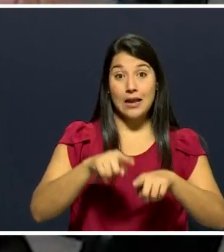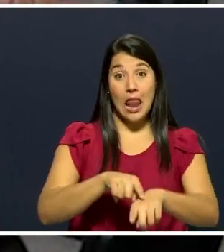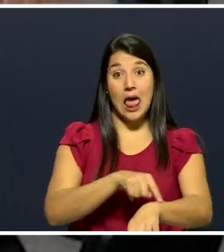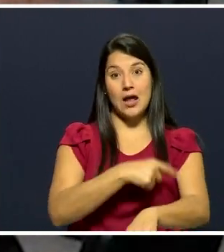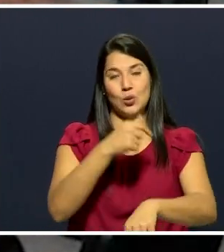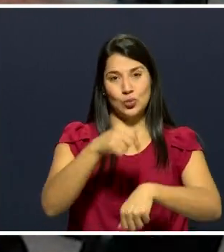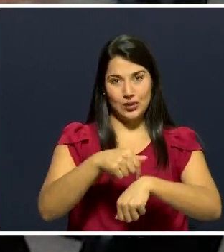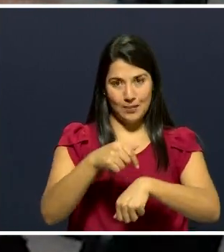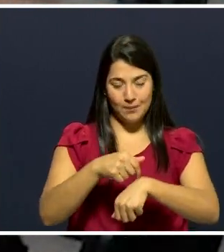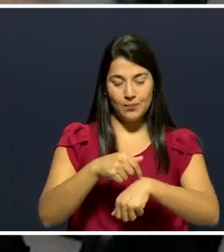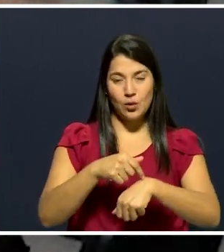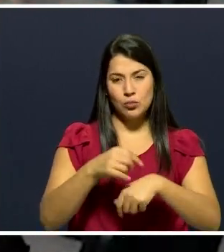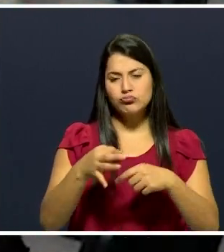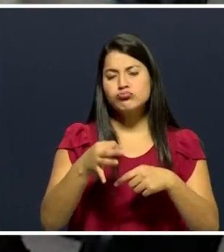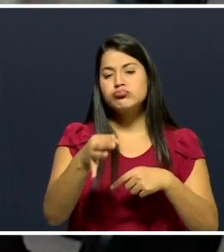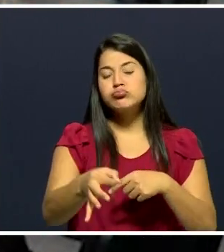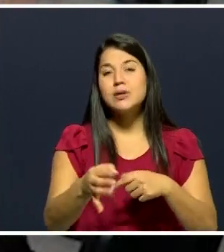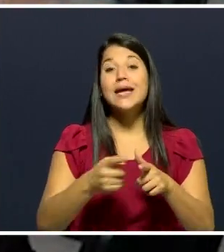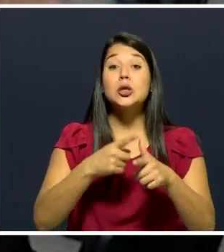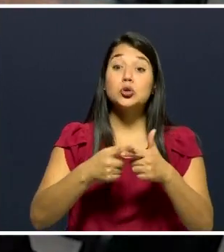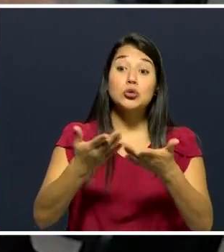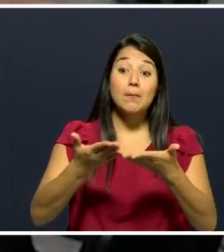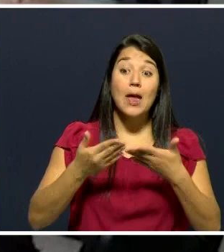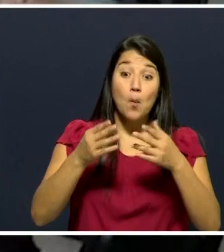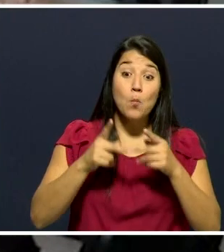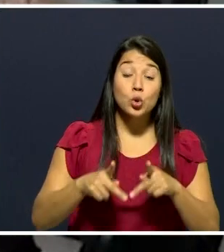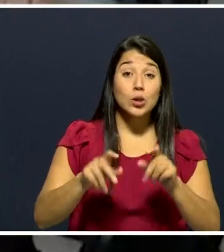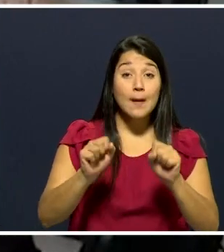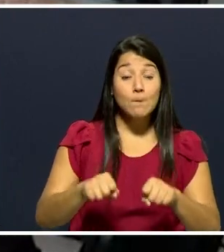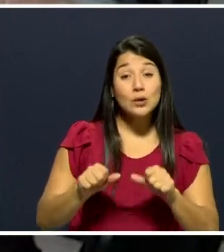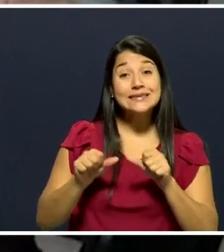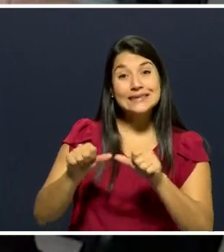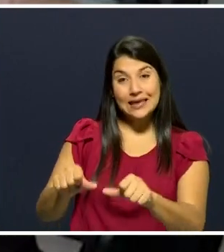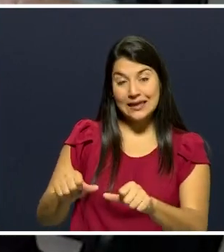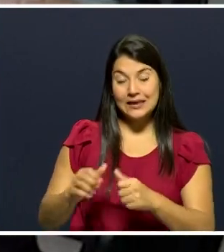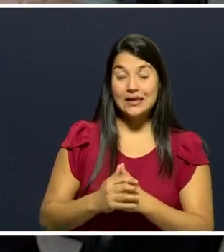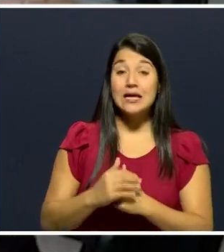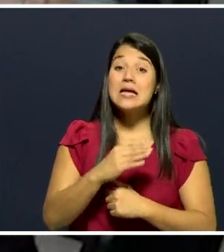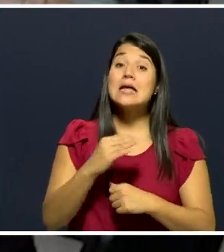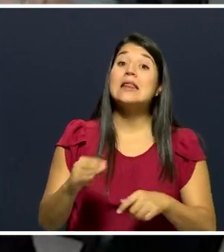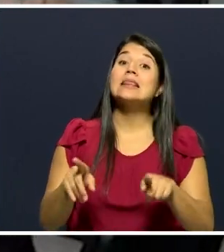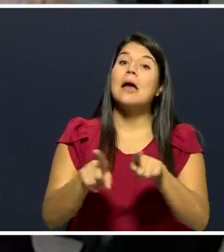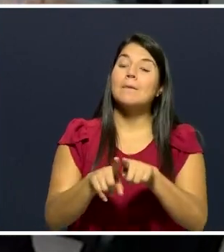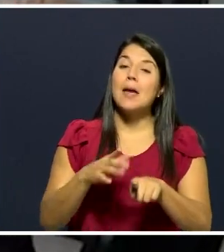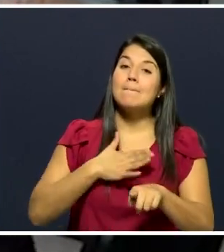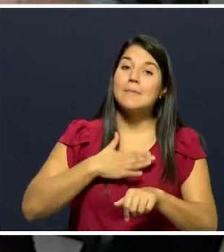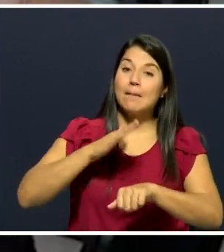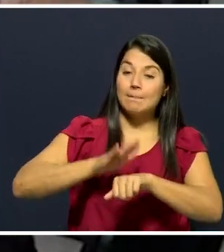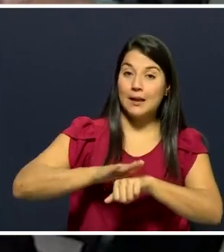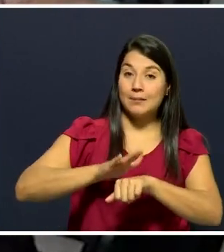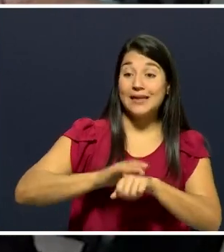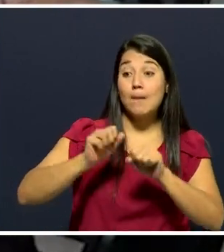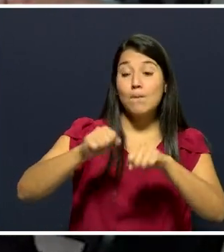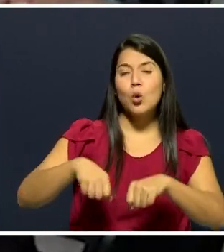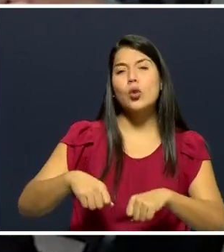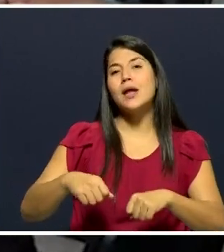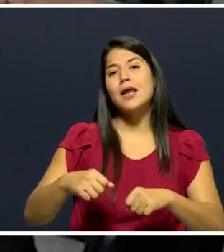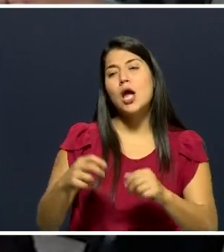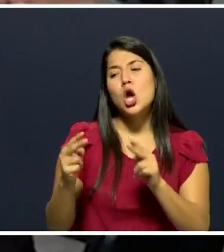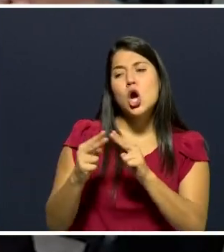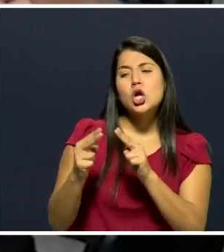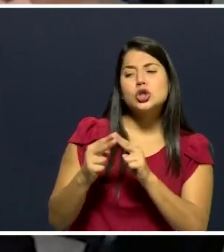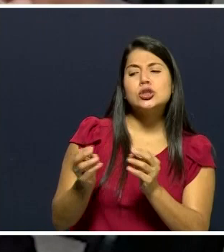dar la oportunidad para poder continuar y seguir adelante, y también nos permitirá conocer un poco